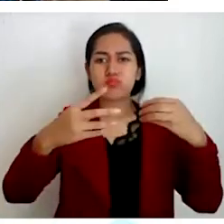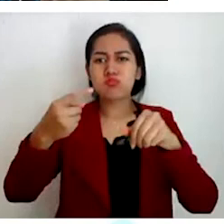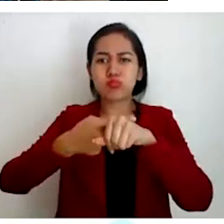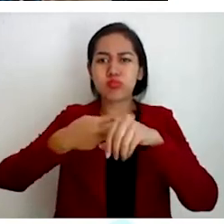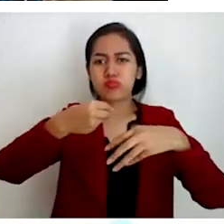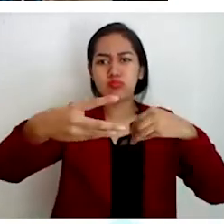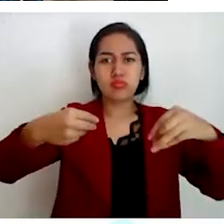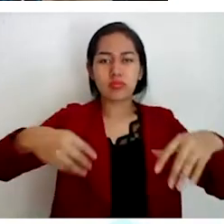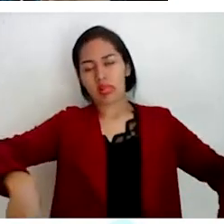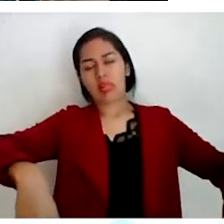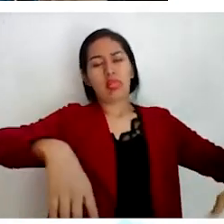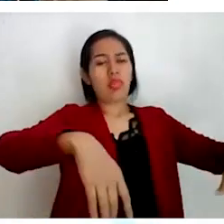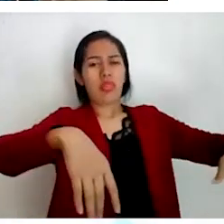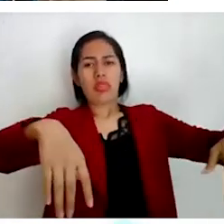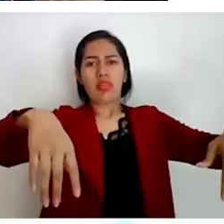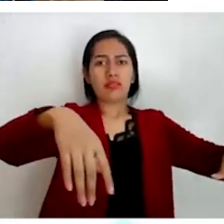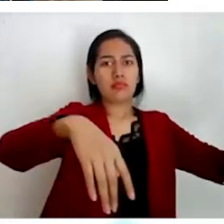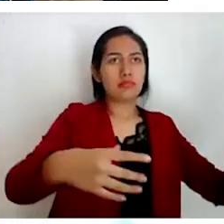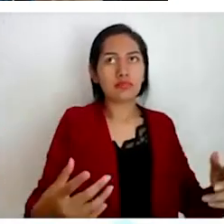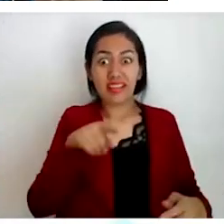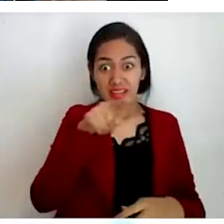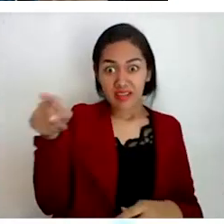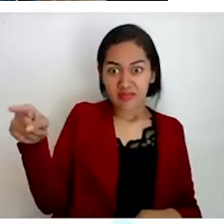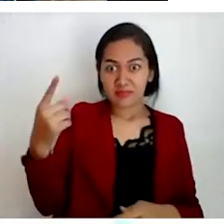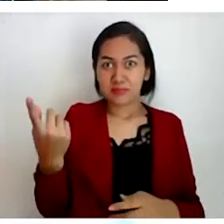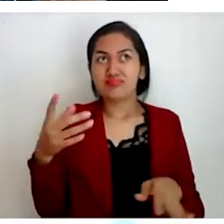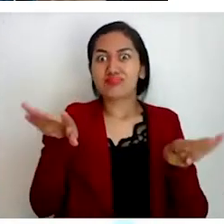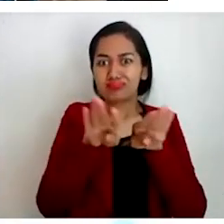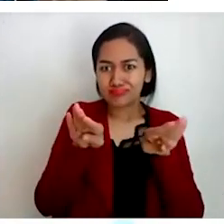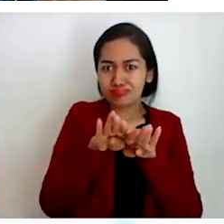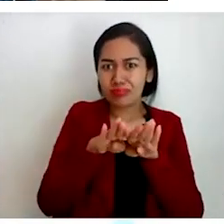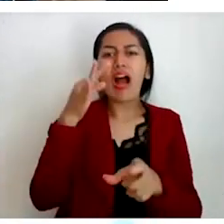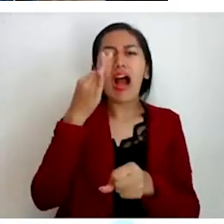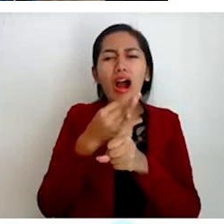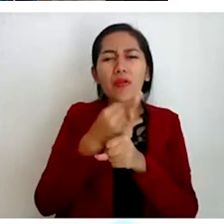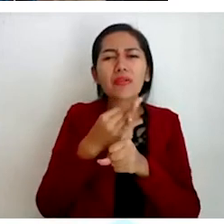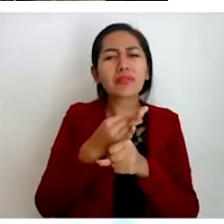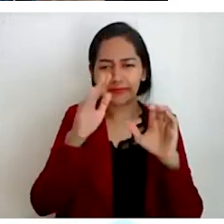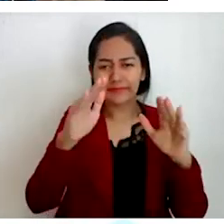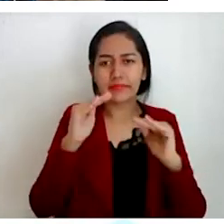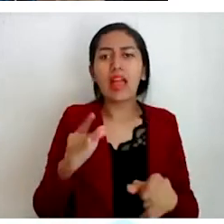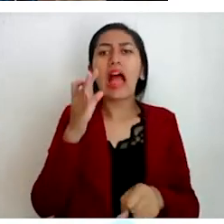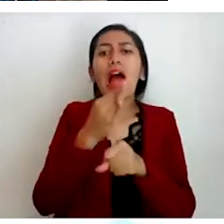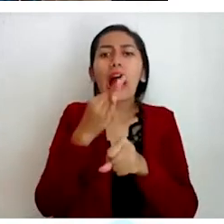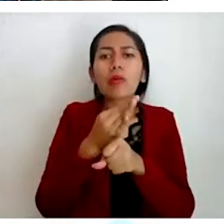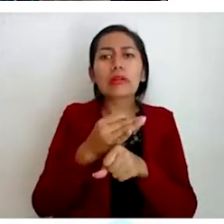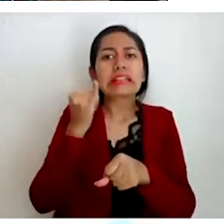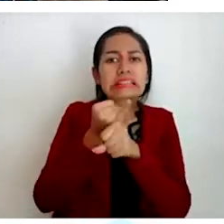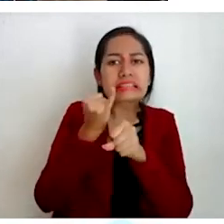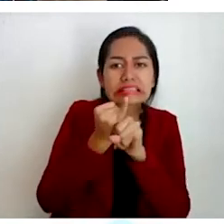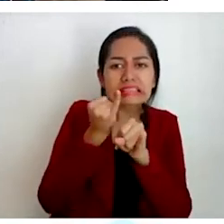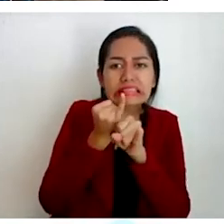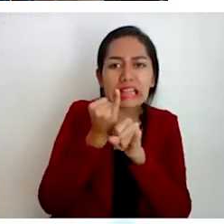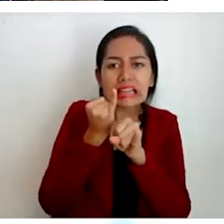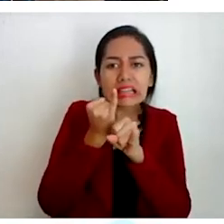cine está en las redes sociales sobre todo? ¿Y qué considera usted para que le espera a